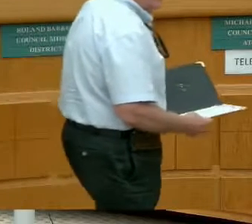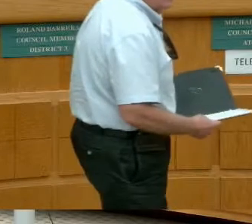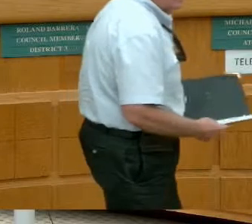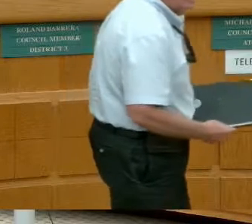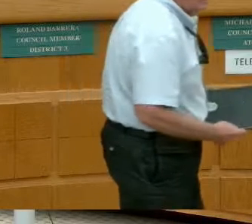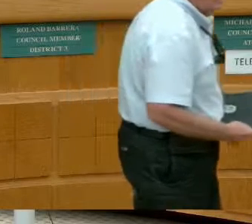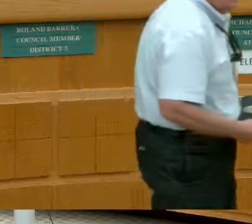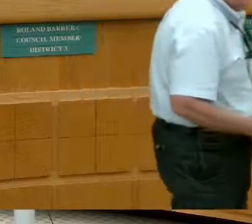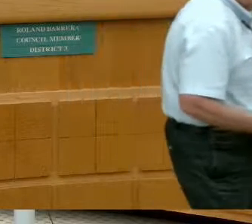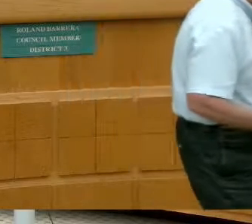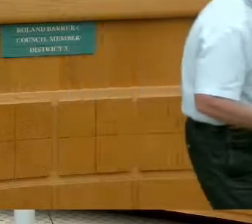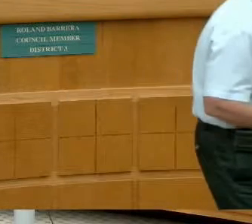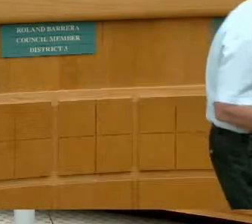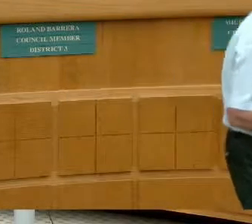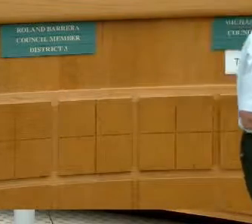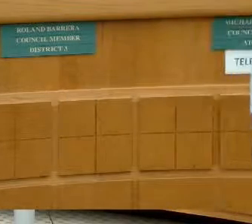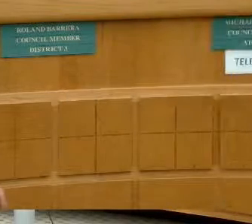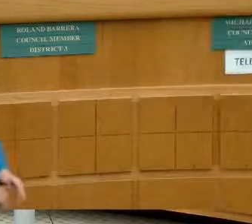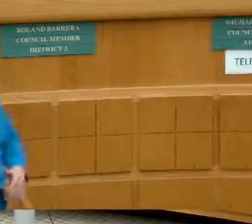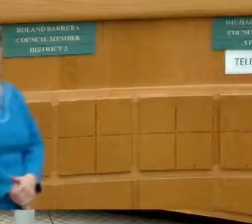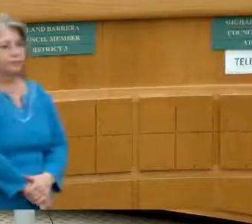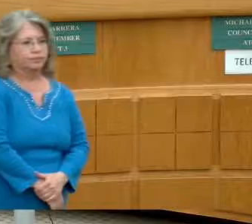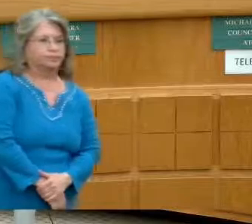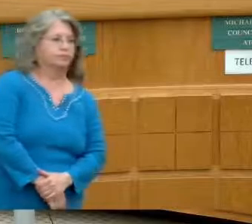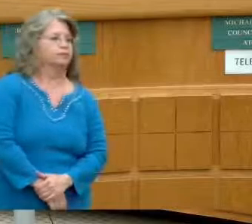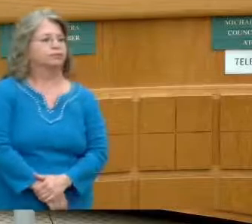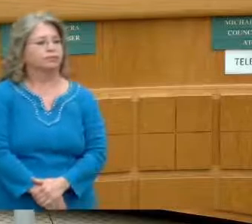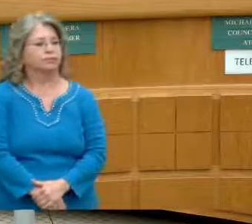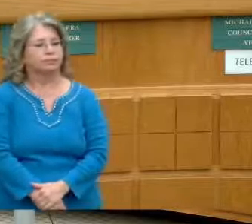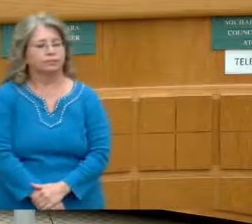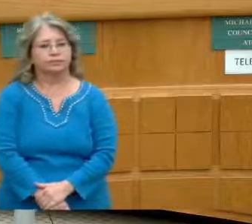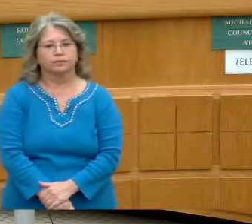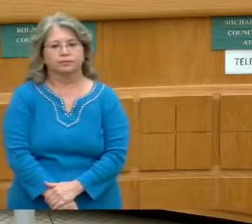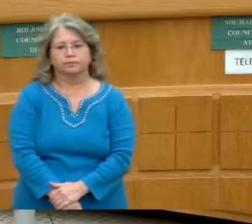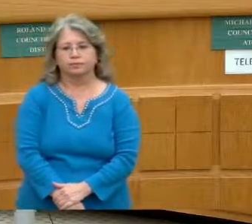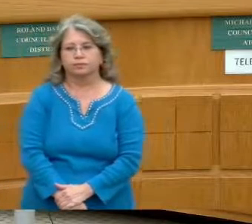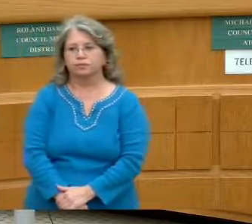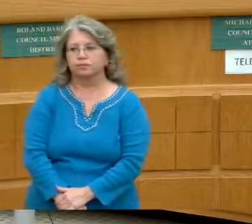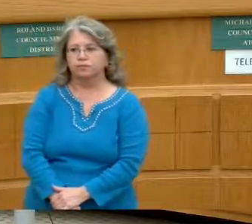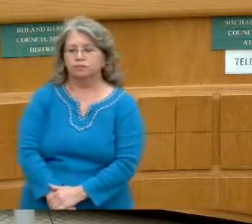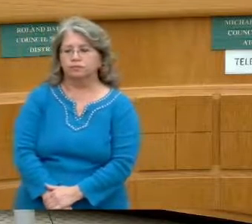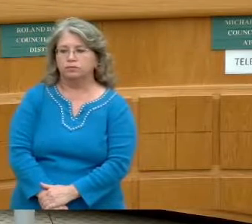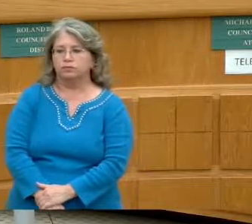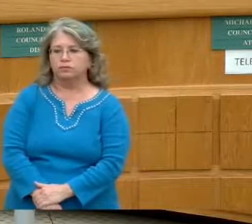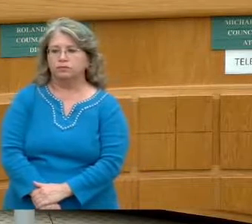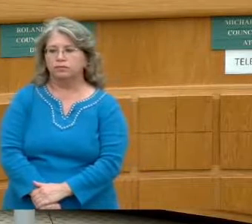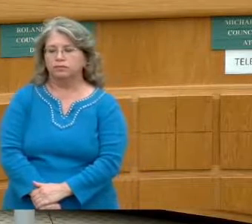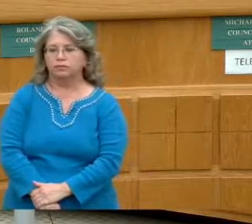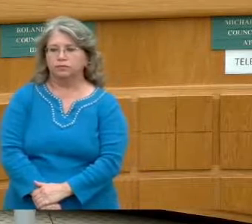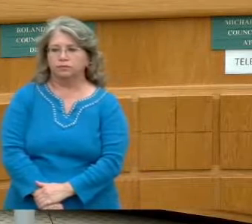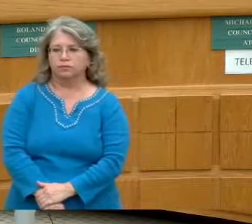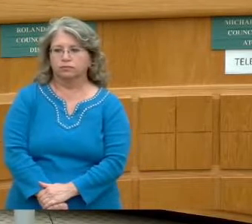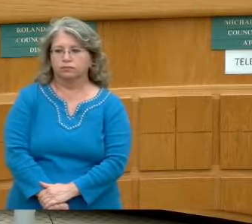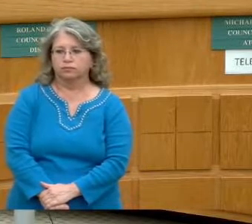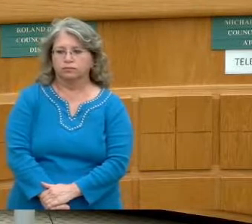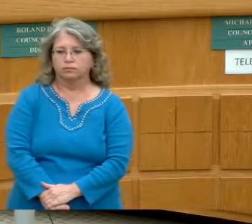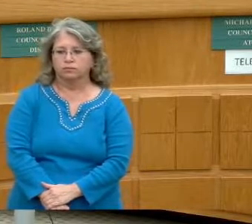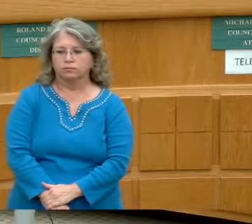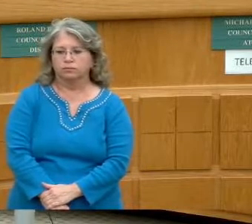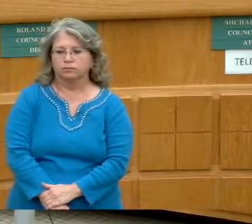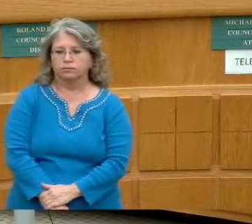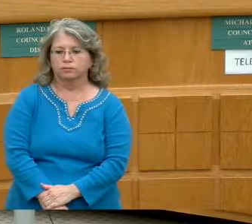y adaptar el límite en los comedores al 50%. Las órdenes del gobernador reemplazan cualquier orden de los gobiernos locales. El